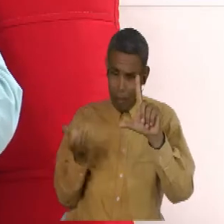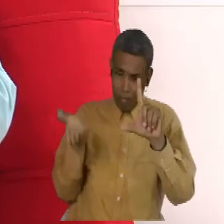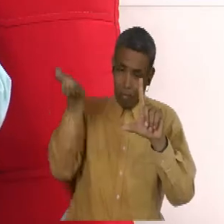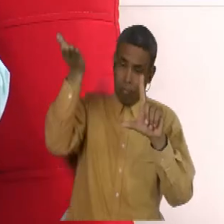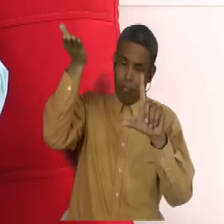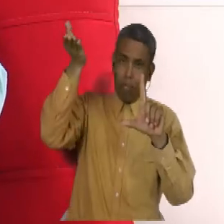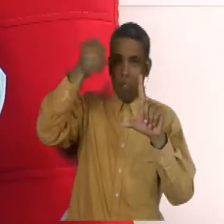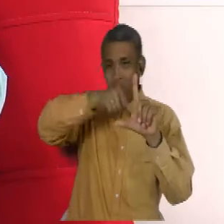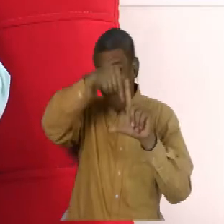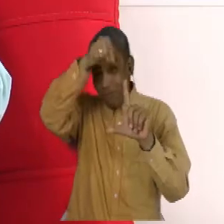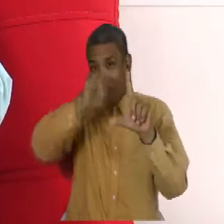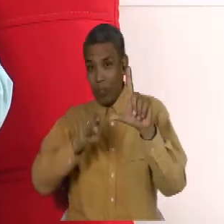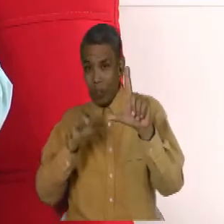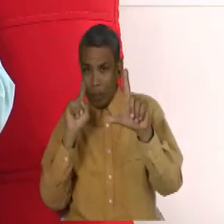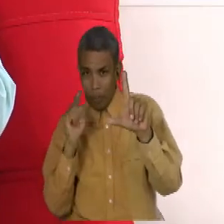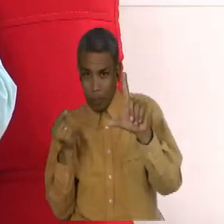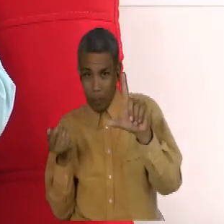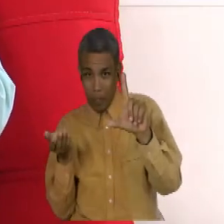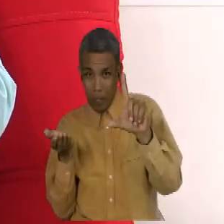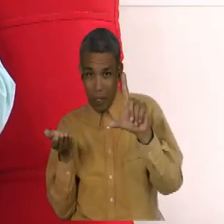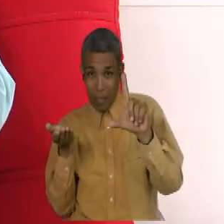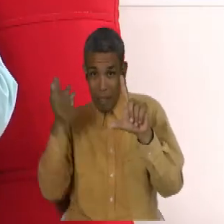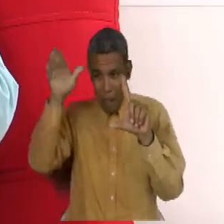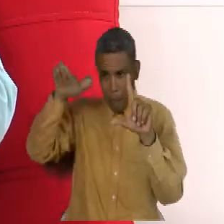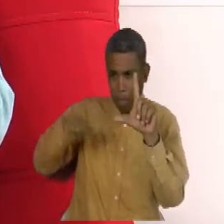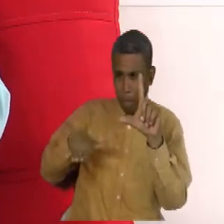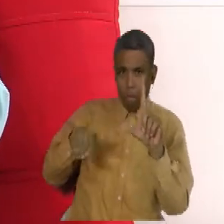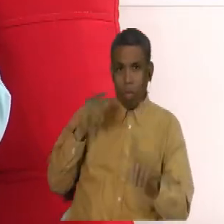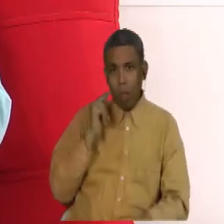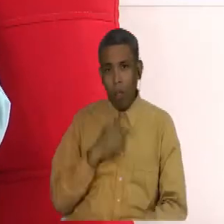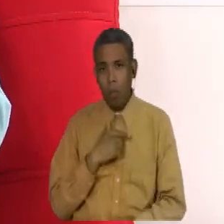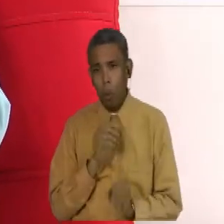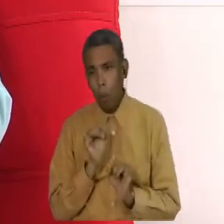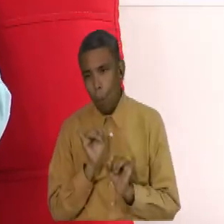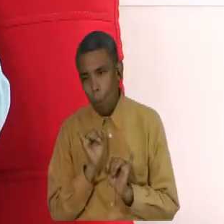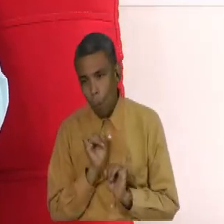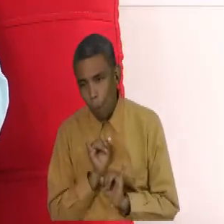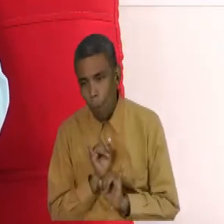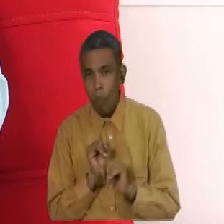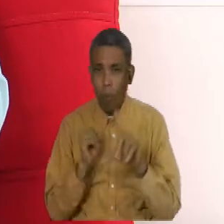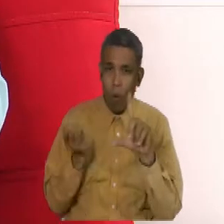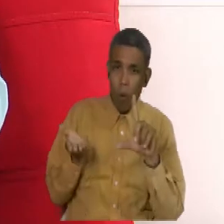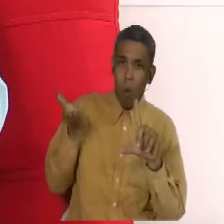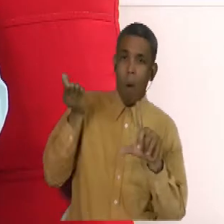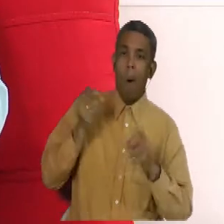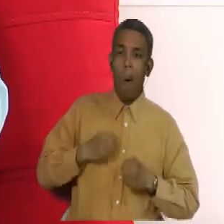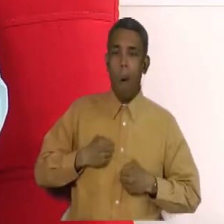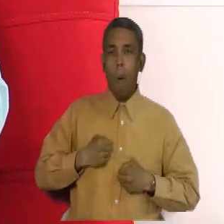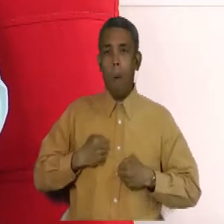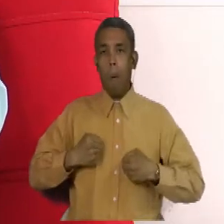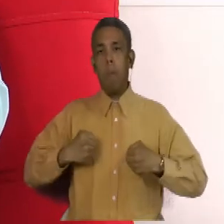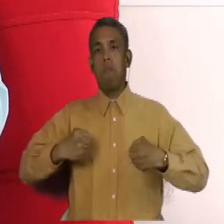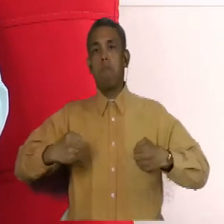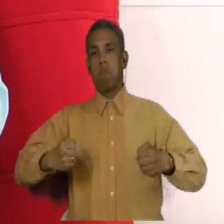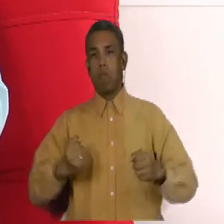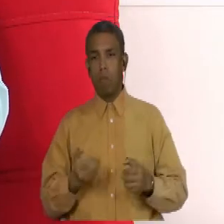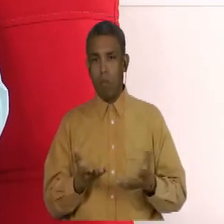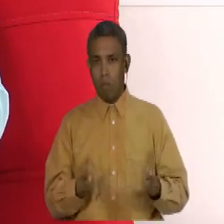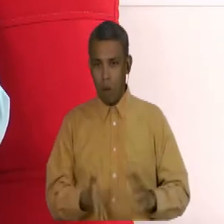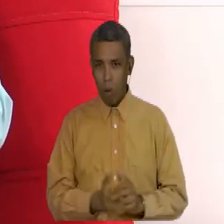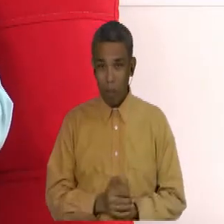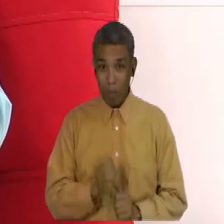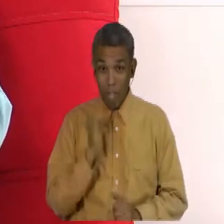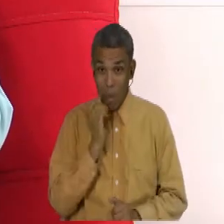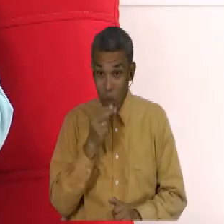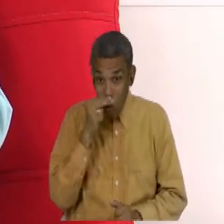nos dice que el niño está desnutrido, o hacia arriba, que está con sobrepeso o está obeso. Se considera más o menos que unos 20 kilos